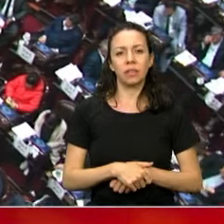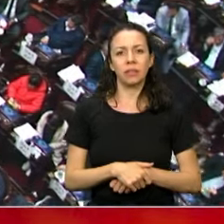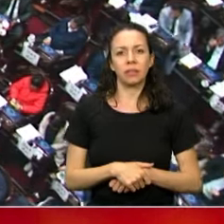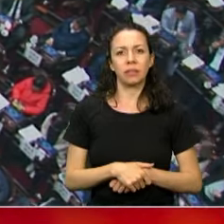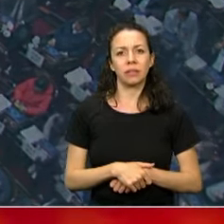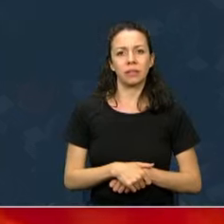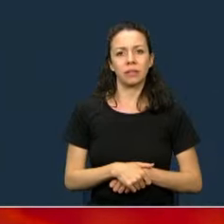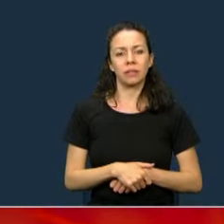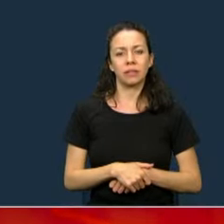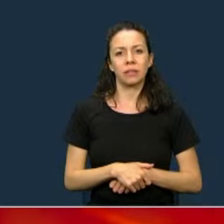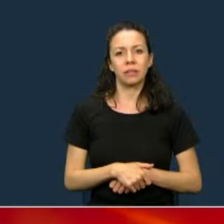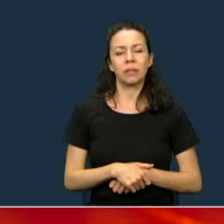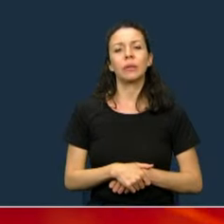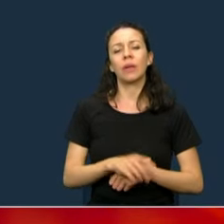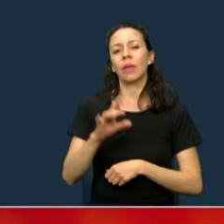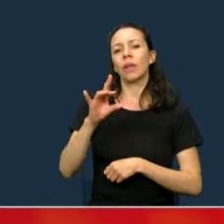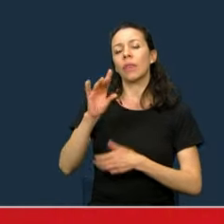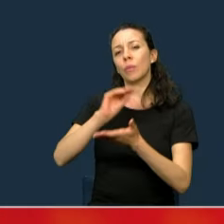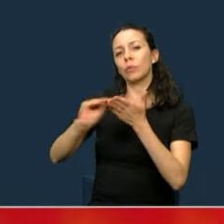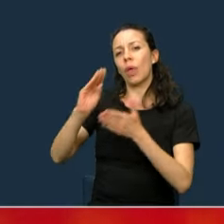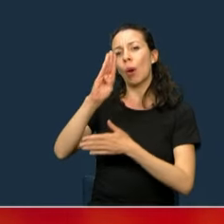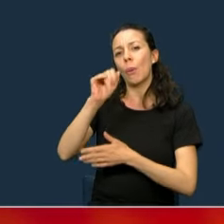cacas diputado baldí